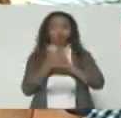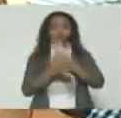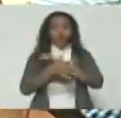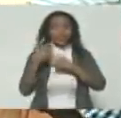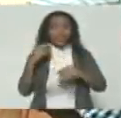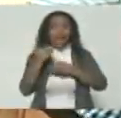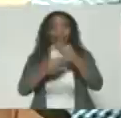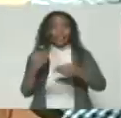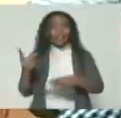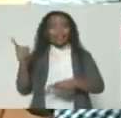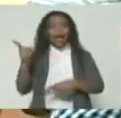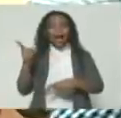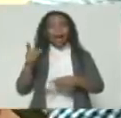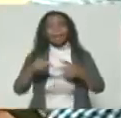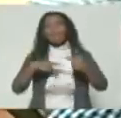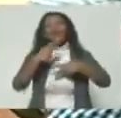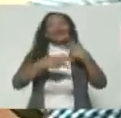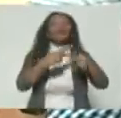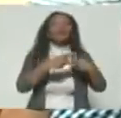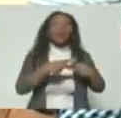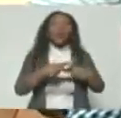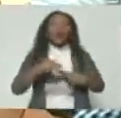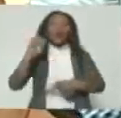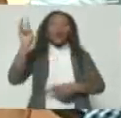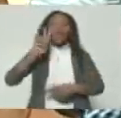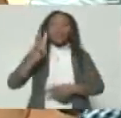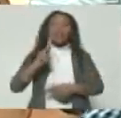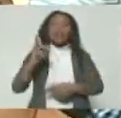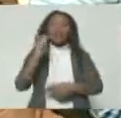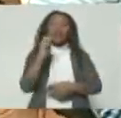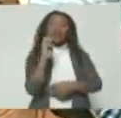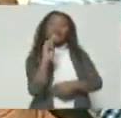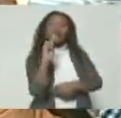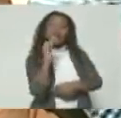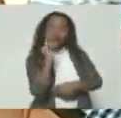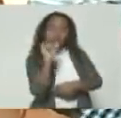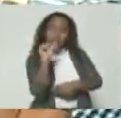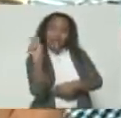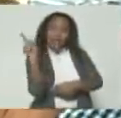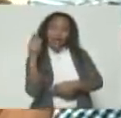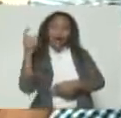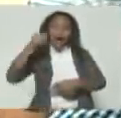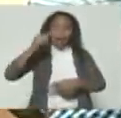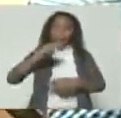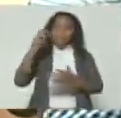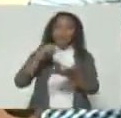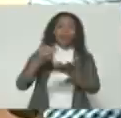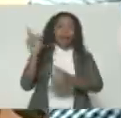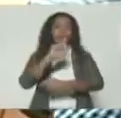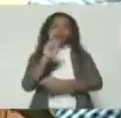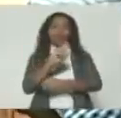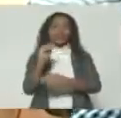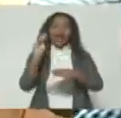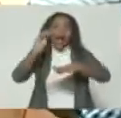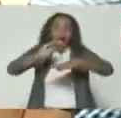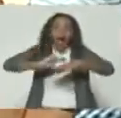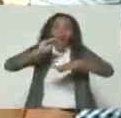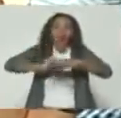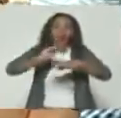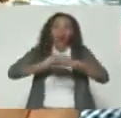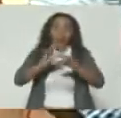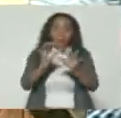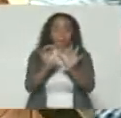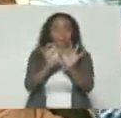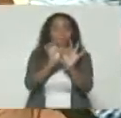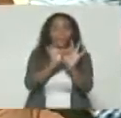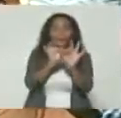esa producción. En el caso de los Valles del Tuy, presidente, estamos produciendo, que no se producía en Miranda, algodón, semilla de algodón. Semilla